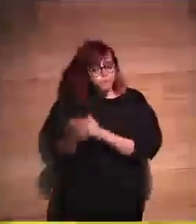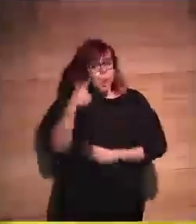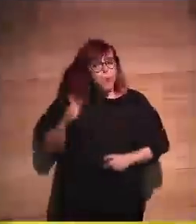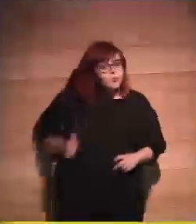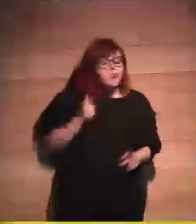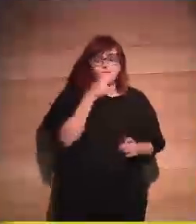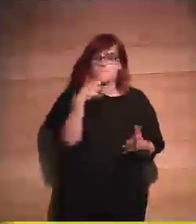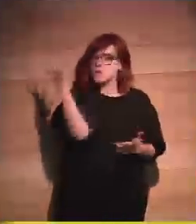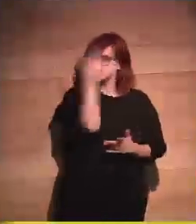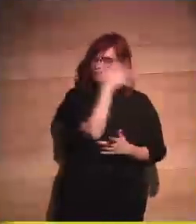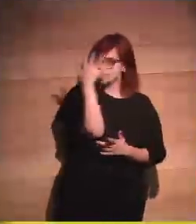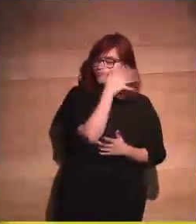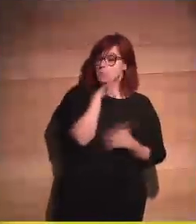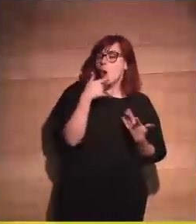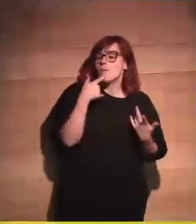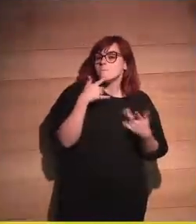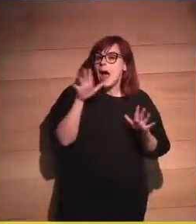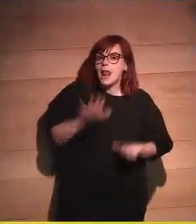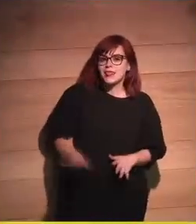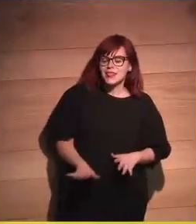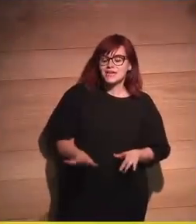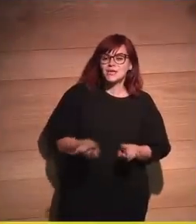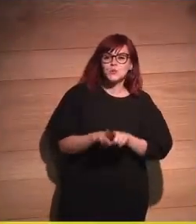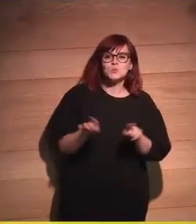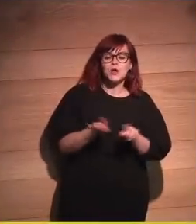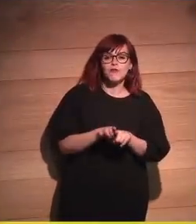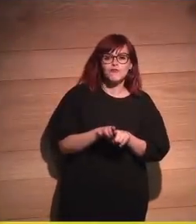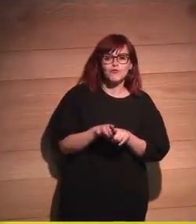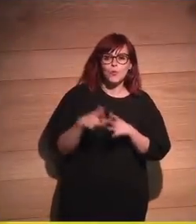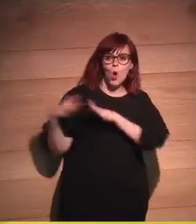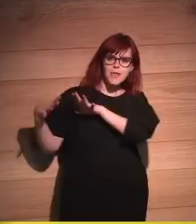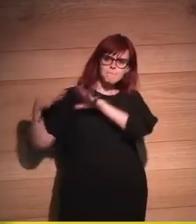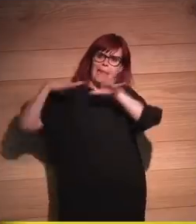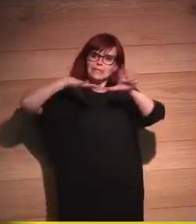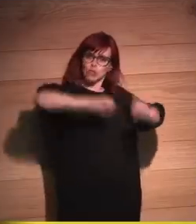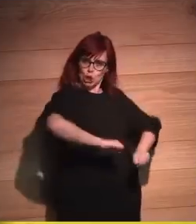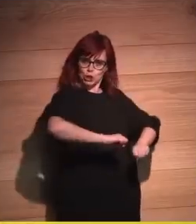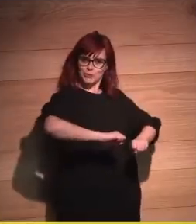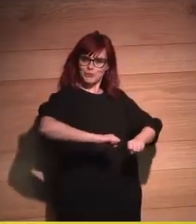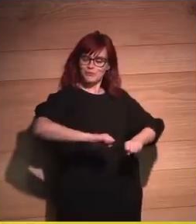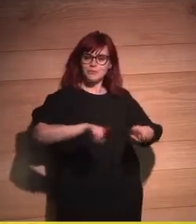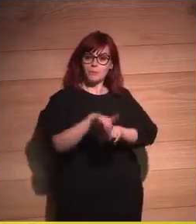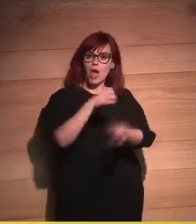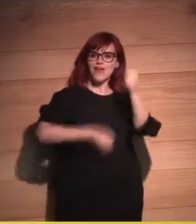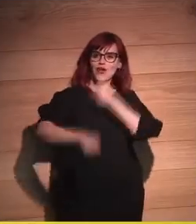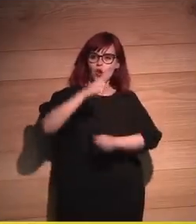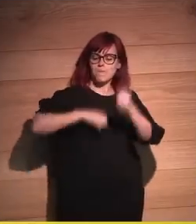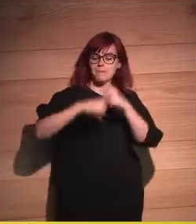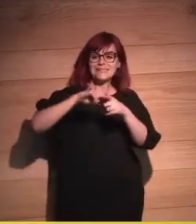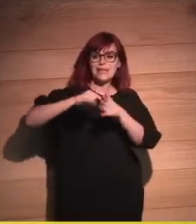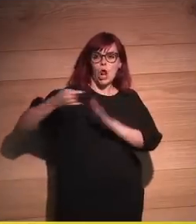con gran desconfianza por esa invasión y lo percibe como una invasión económica